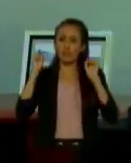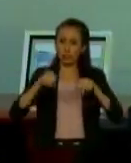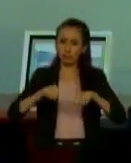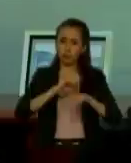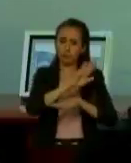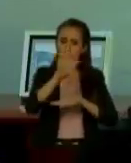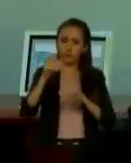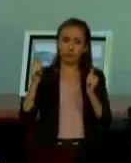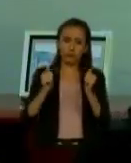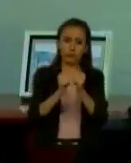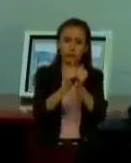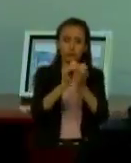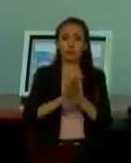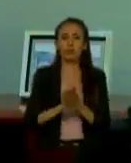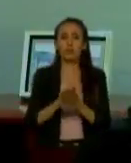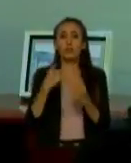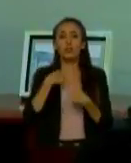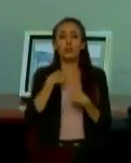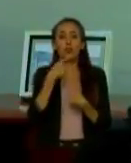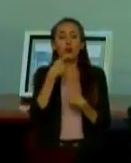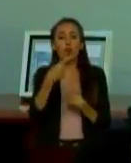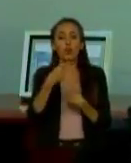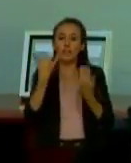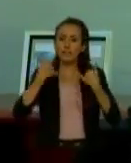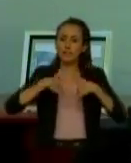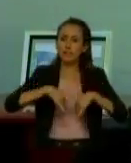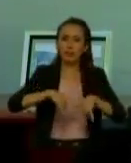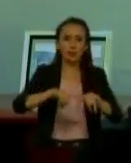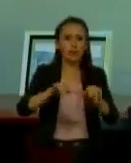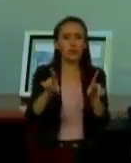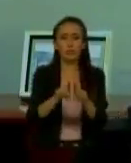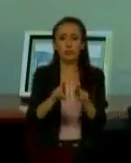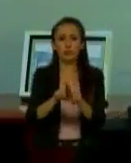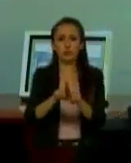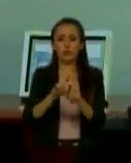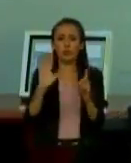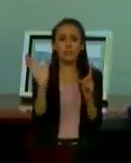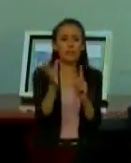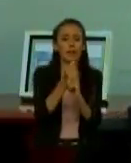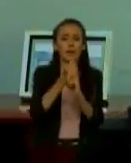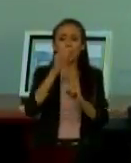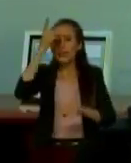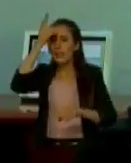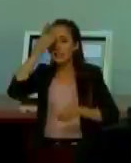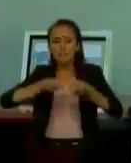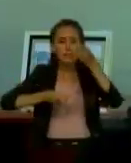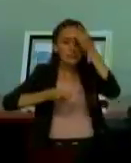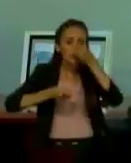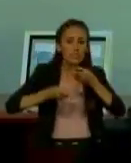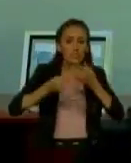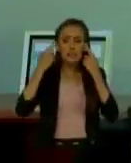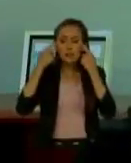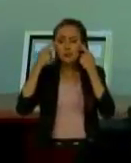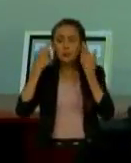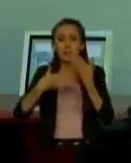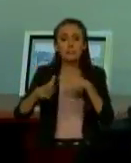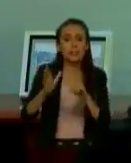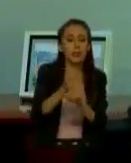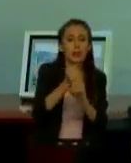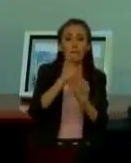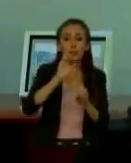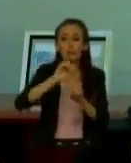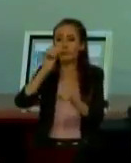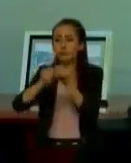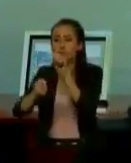hacer solidariamente. Lo dije, saldremos adelante, tomando decisiones y medidas creativas que no afecten a los más